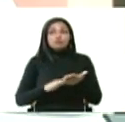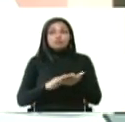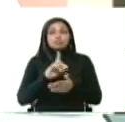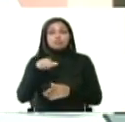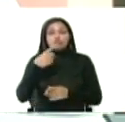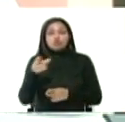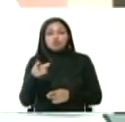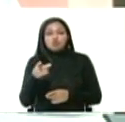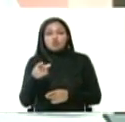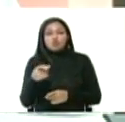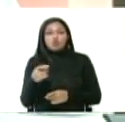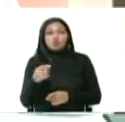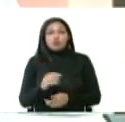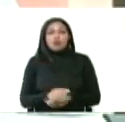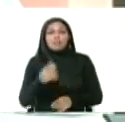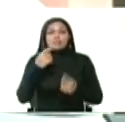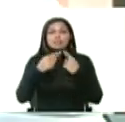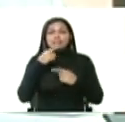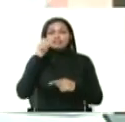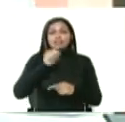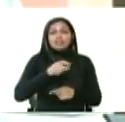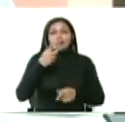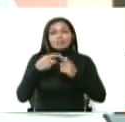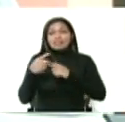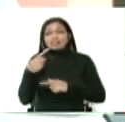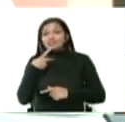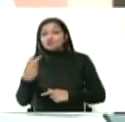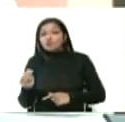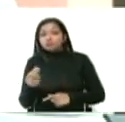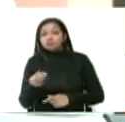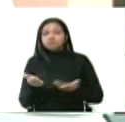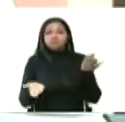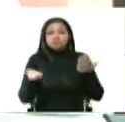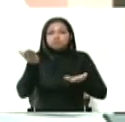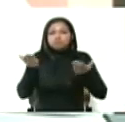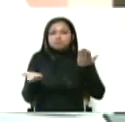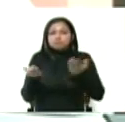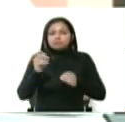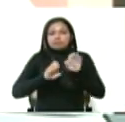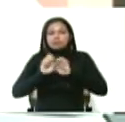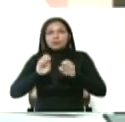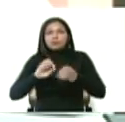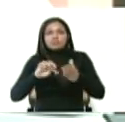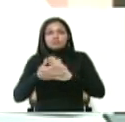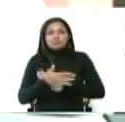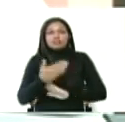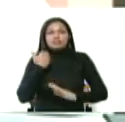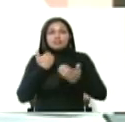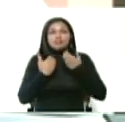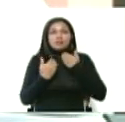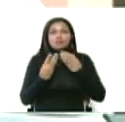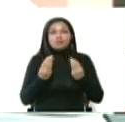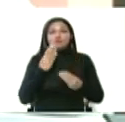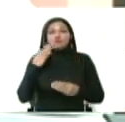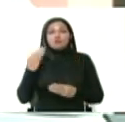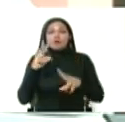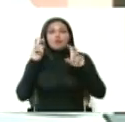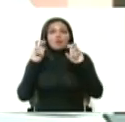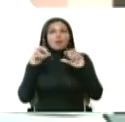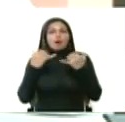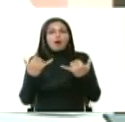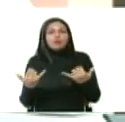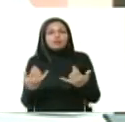no. La mitad dice que sí y la mitad dice que no. Quiere decir que esta enfermedad es muy joven, muy nueva